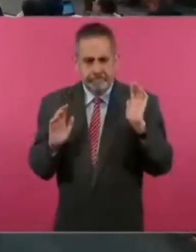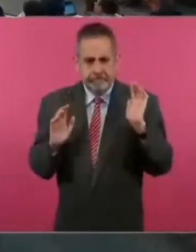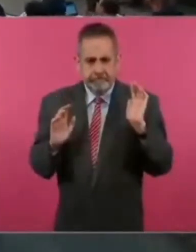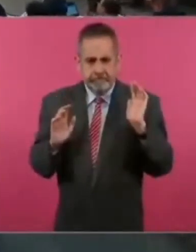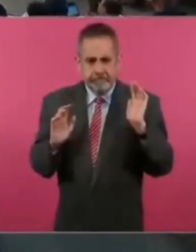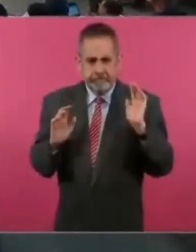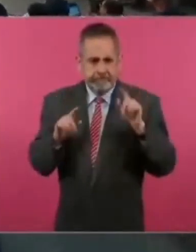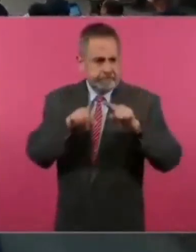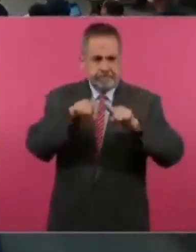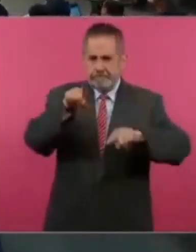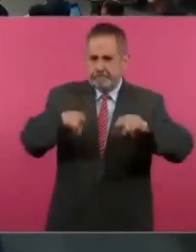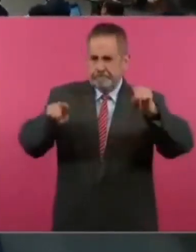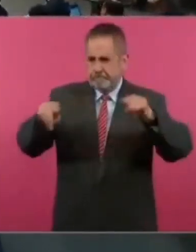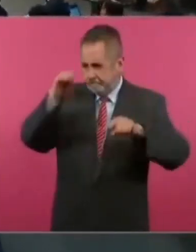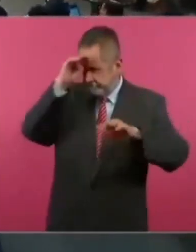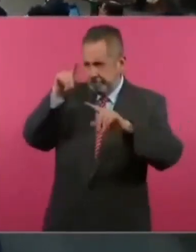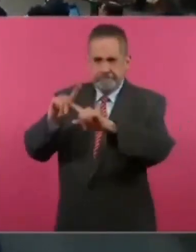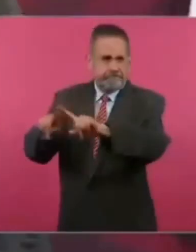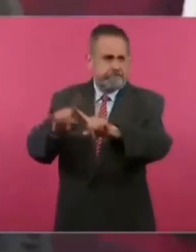diversidad en el pensamiento.